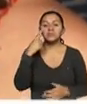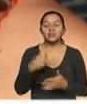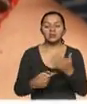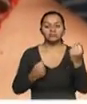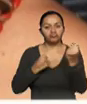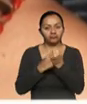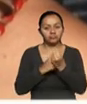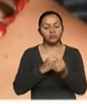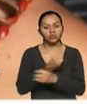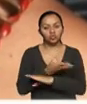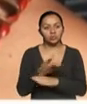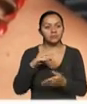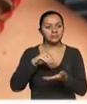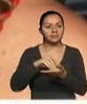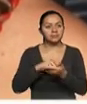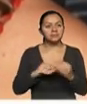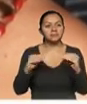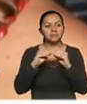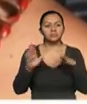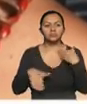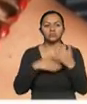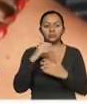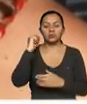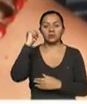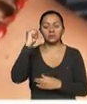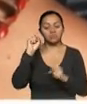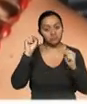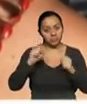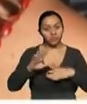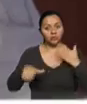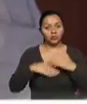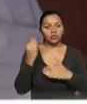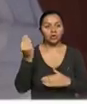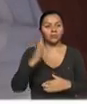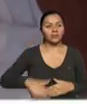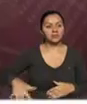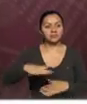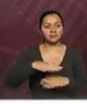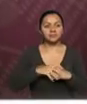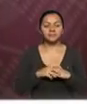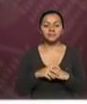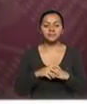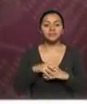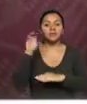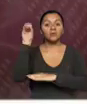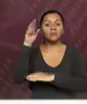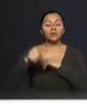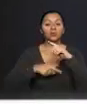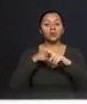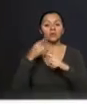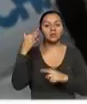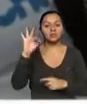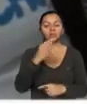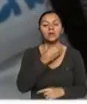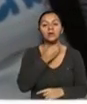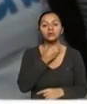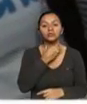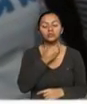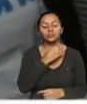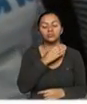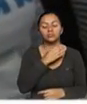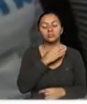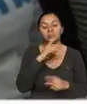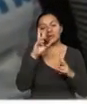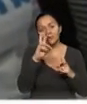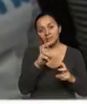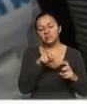a los altos mandos nuestros derechos que hicimos como juventudes. Los foros se realizarán hasta el 19 de agosto en torno a